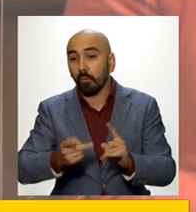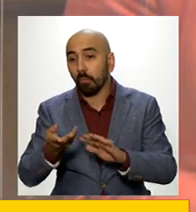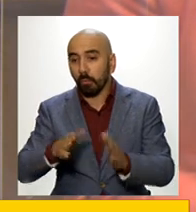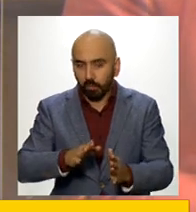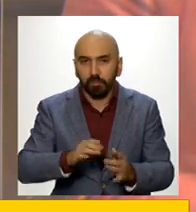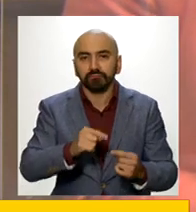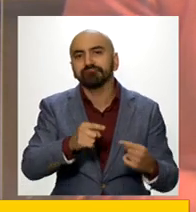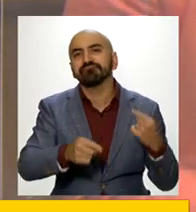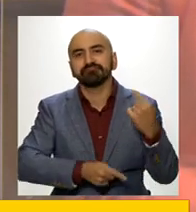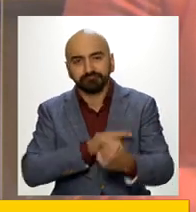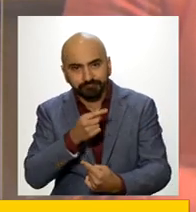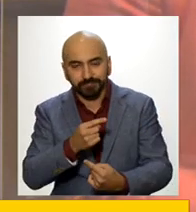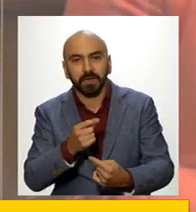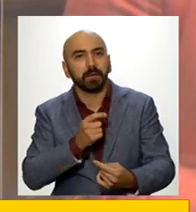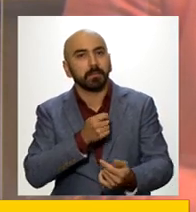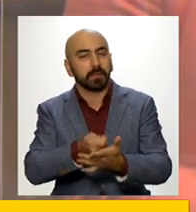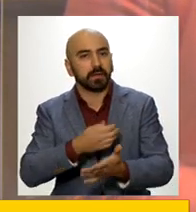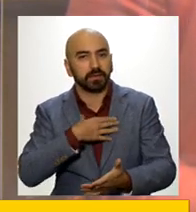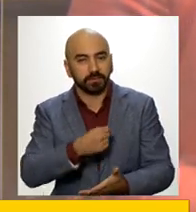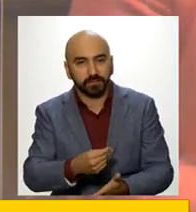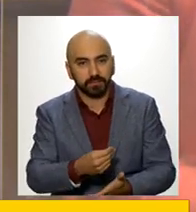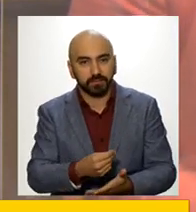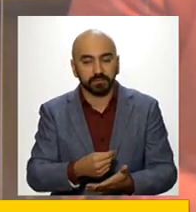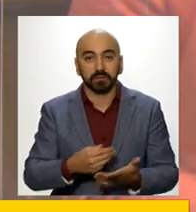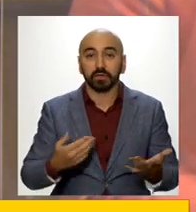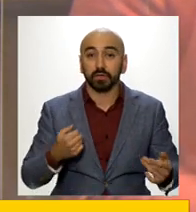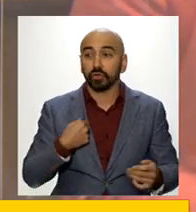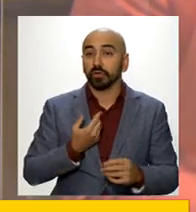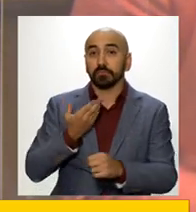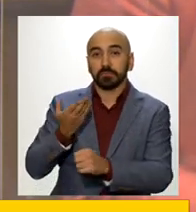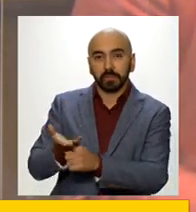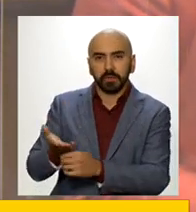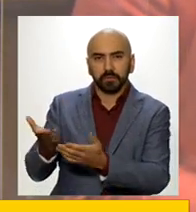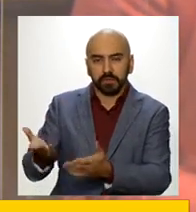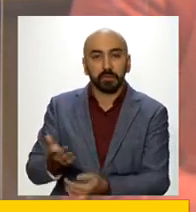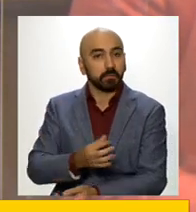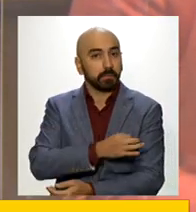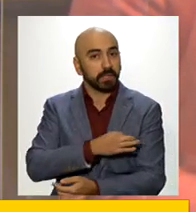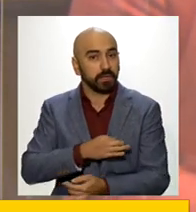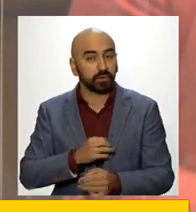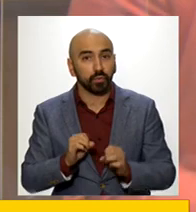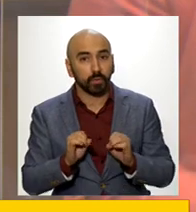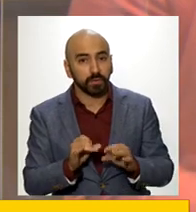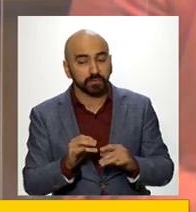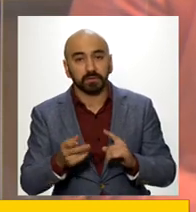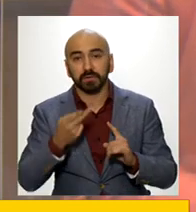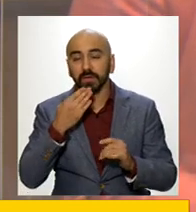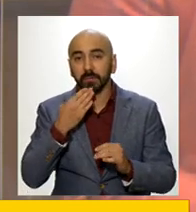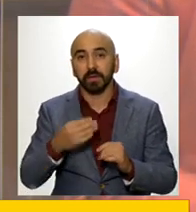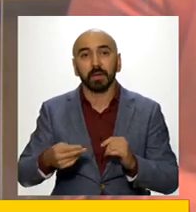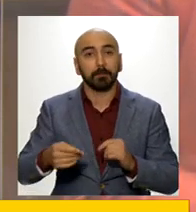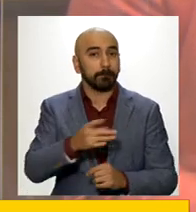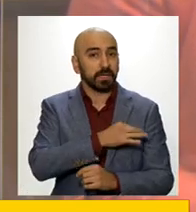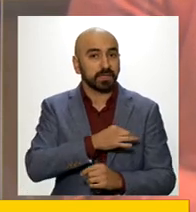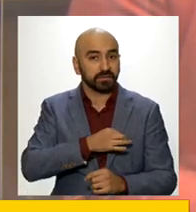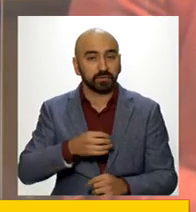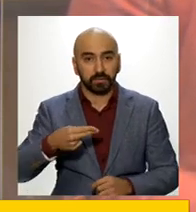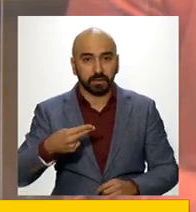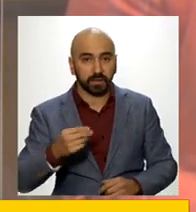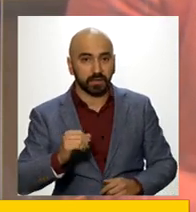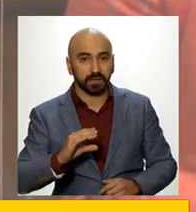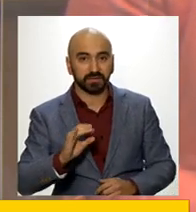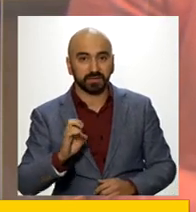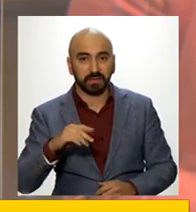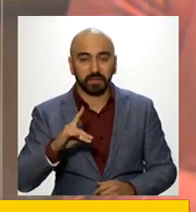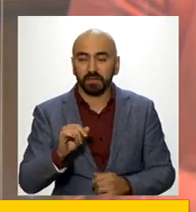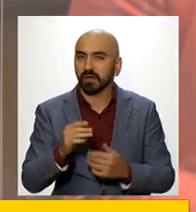fases anuales. Pido al ministro de Educación y al ministro de Hacienda que se dispongan y provisionen